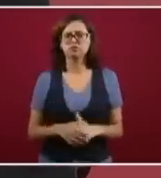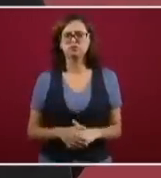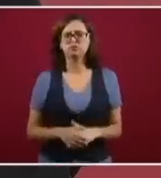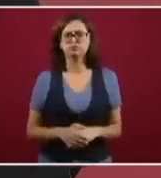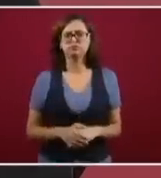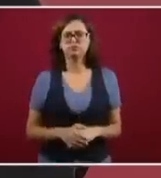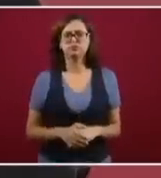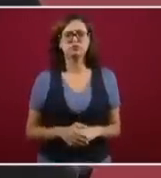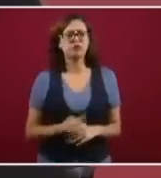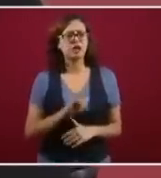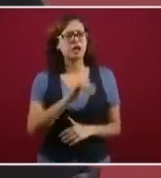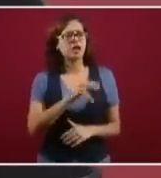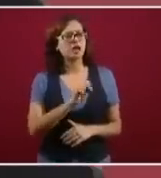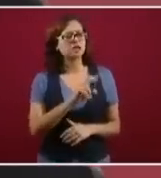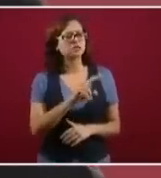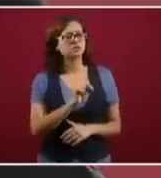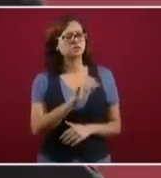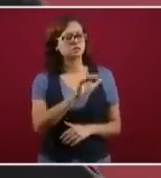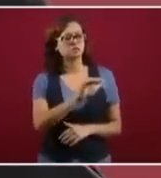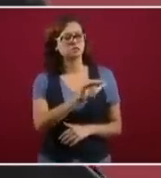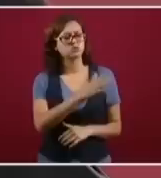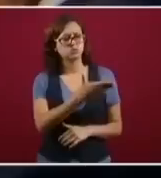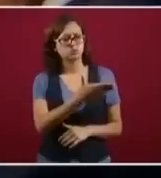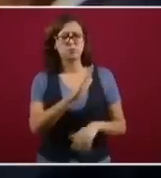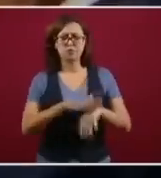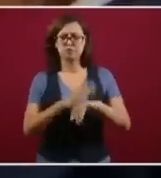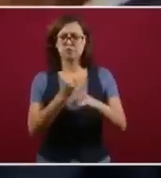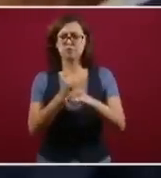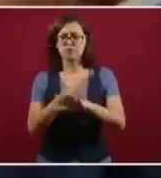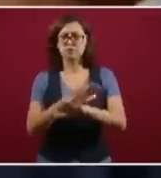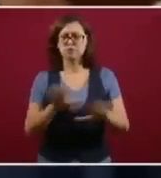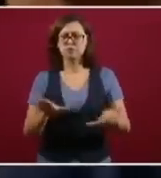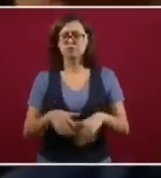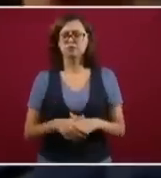información, le pido a Jesús que les informe.